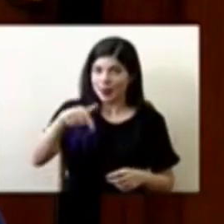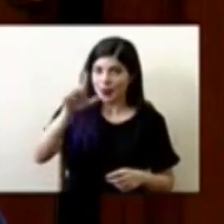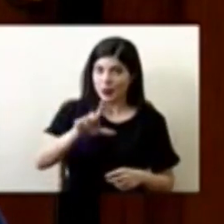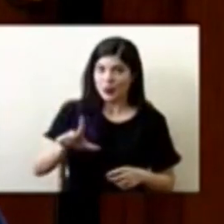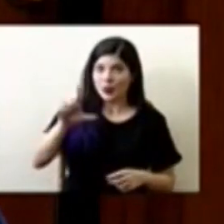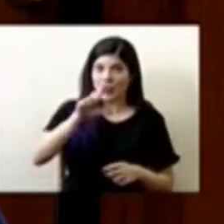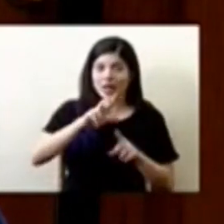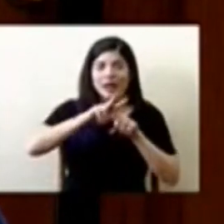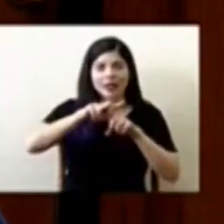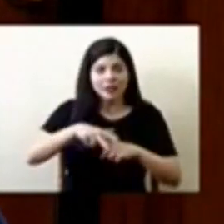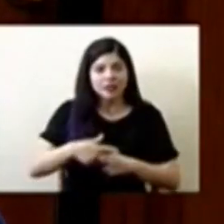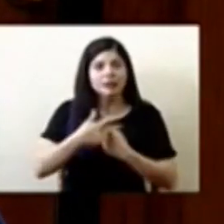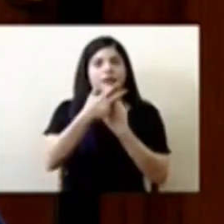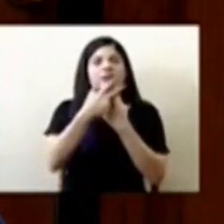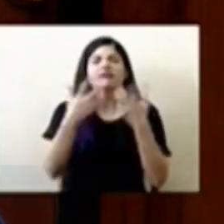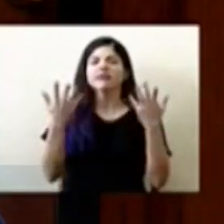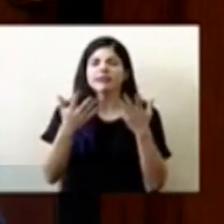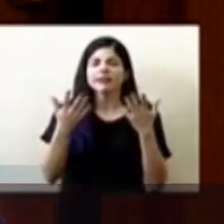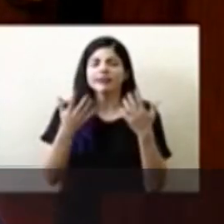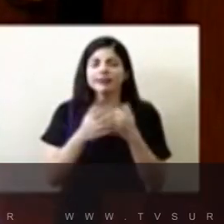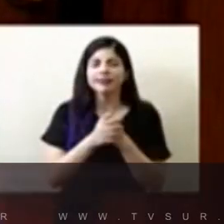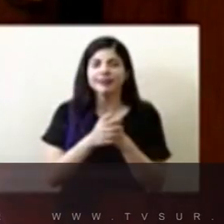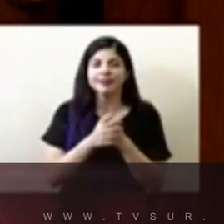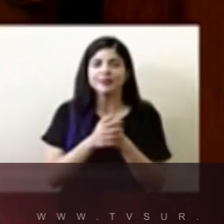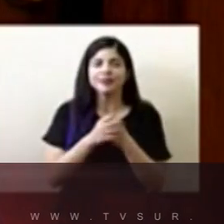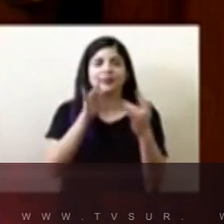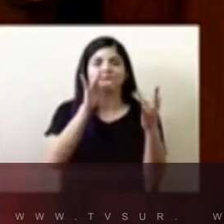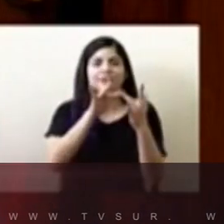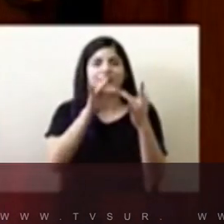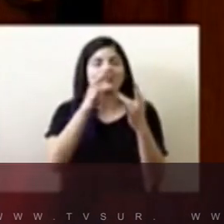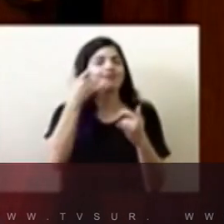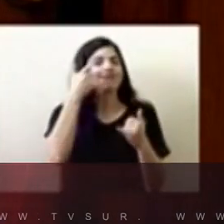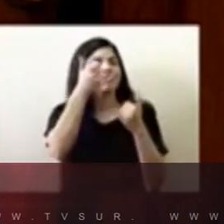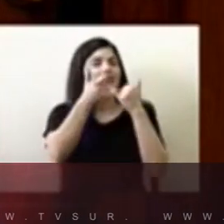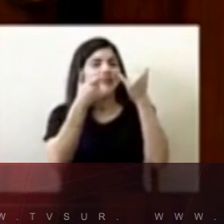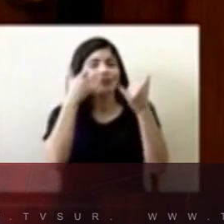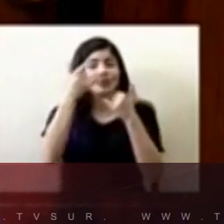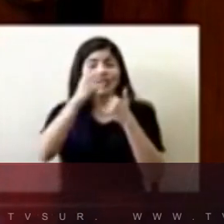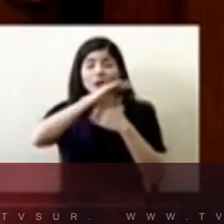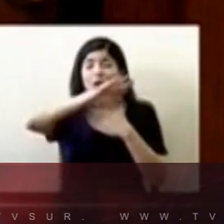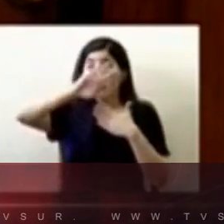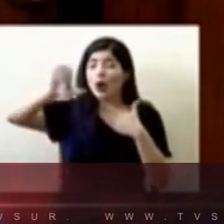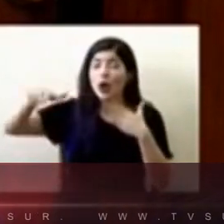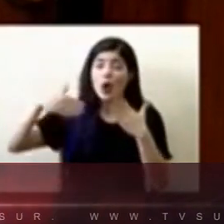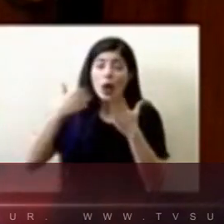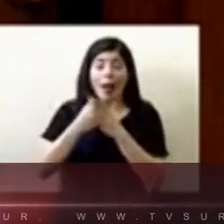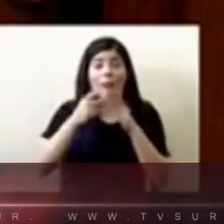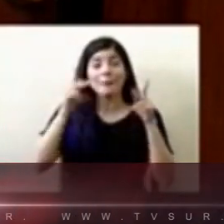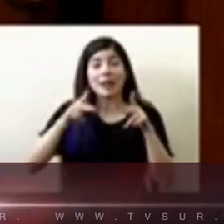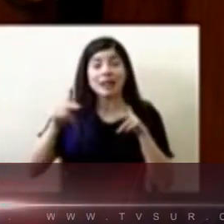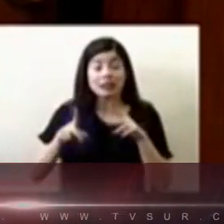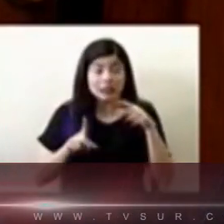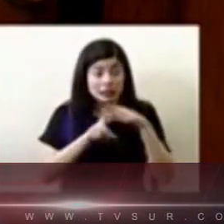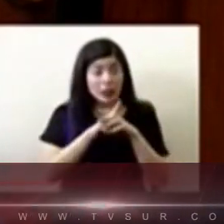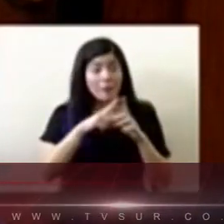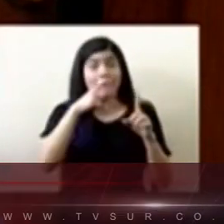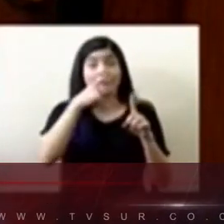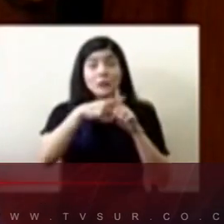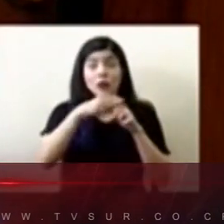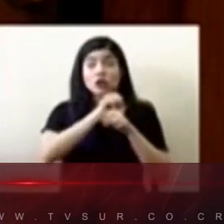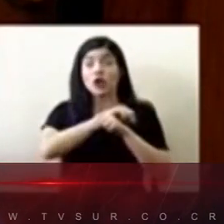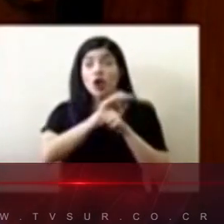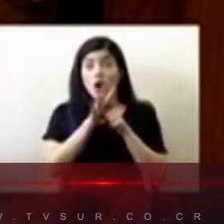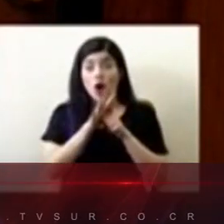empieza lo que es ya el contacto telefónico de todas las personas que salen positivas por kobe